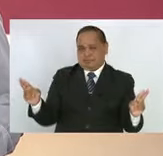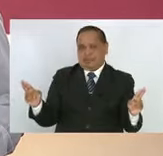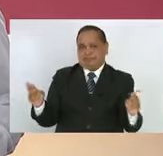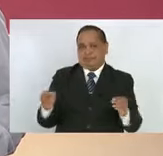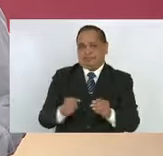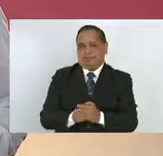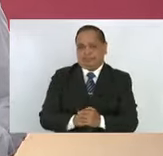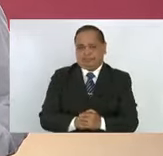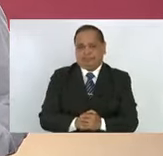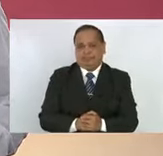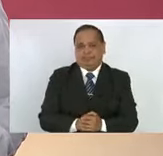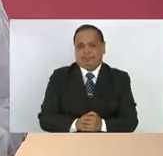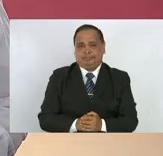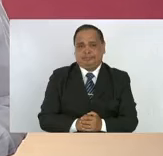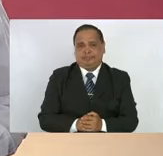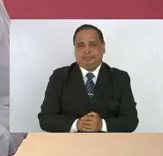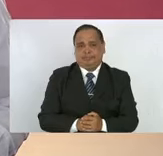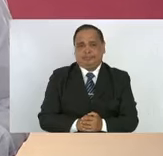Y